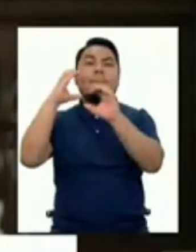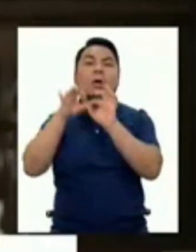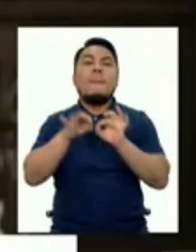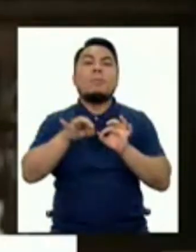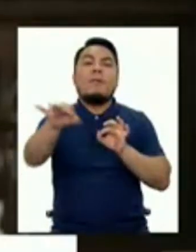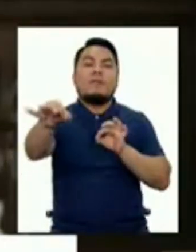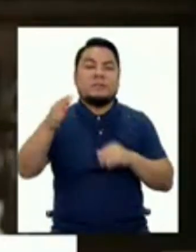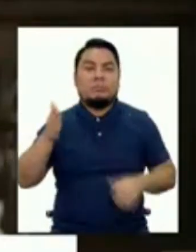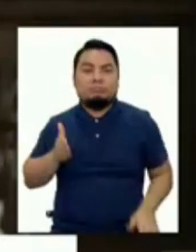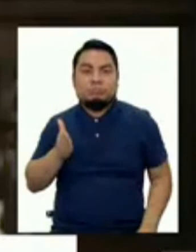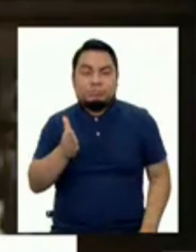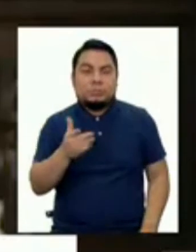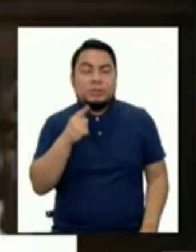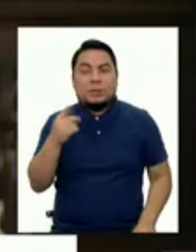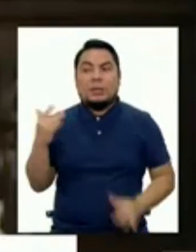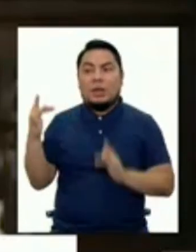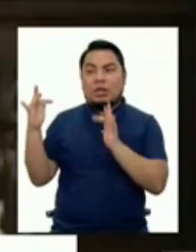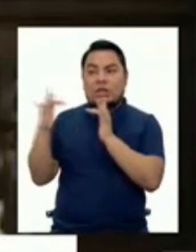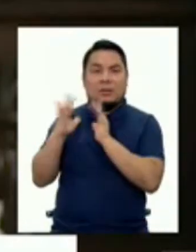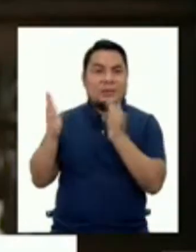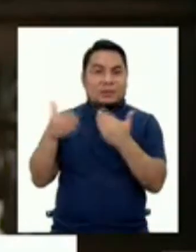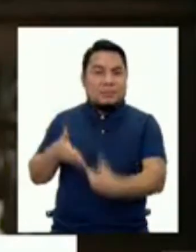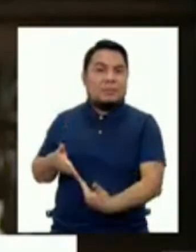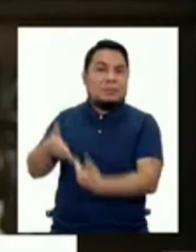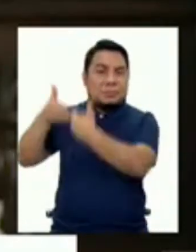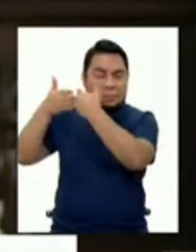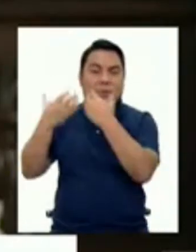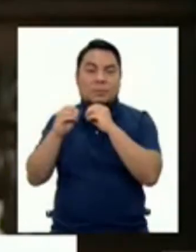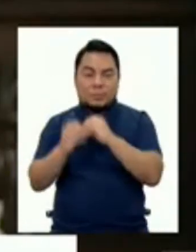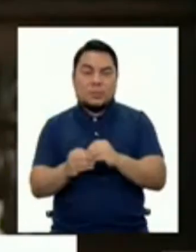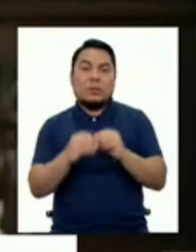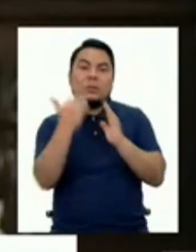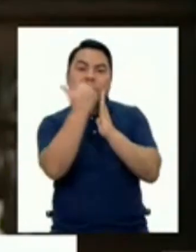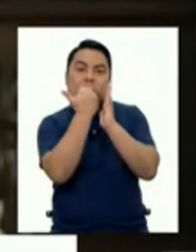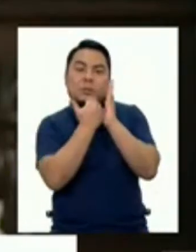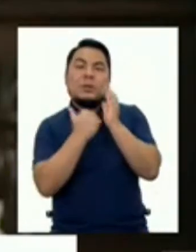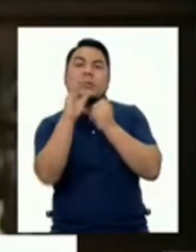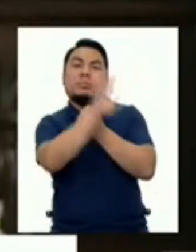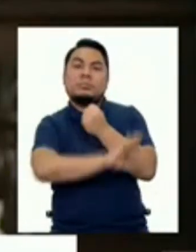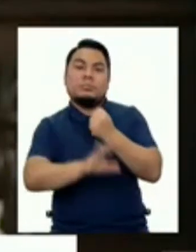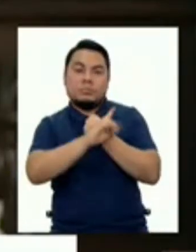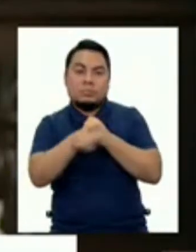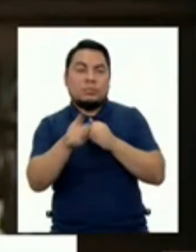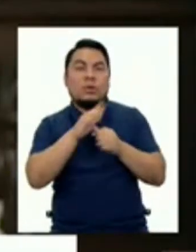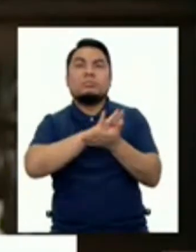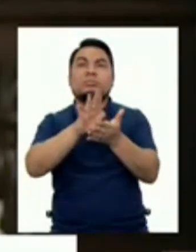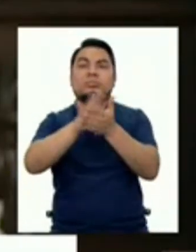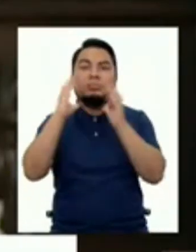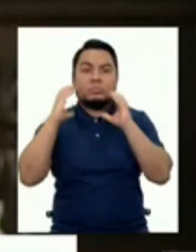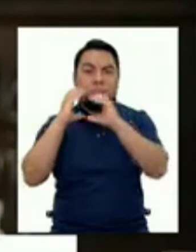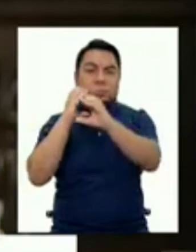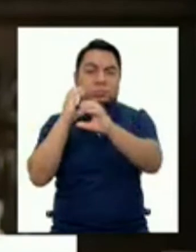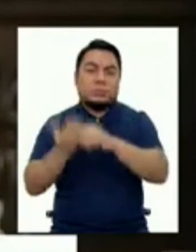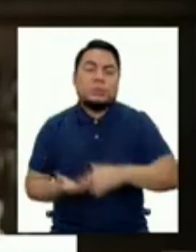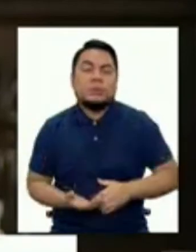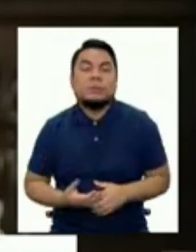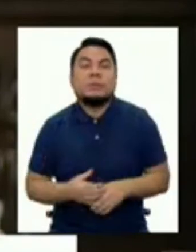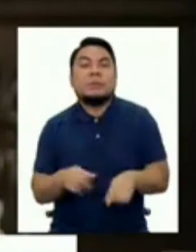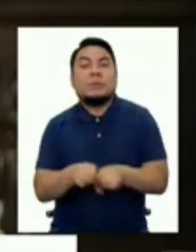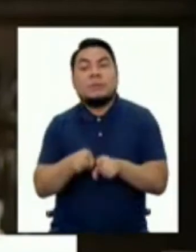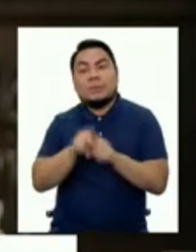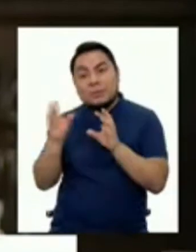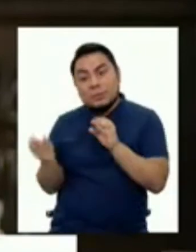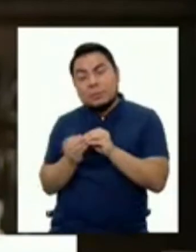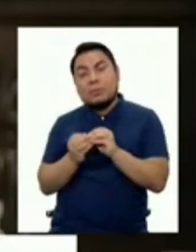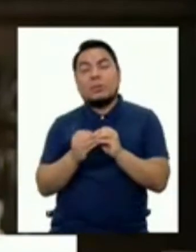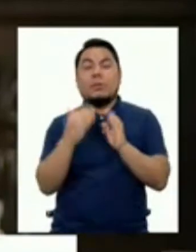que romper el vector de contagio en el sistema del transporte interprovincial de pasajeros. Igualmente, se incorporan